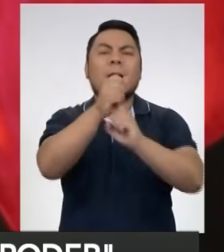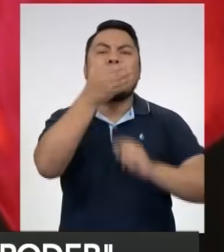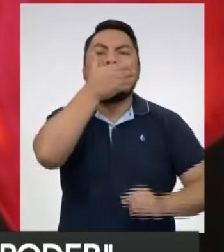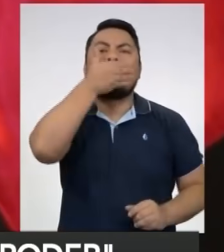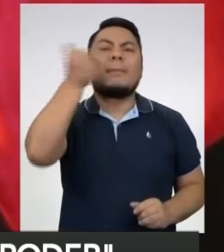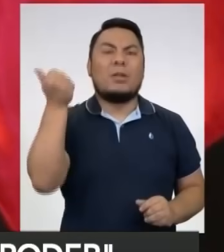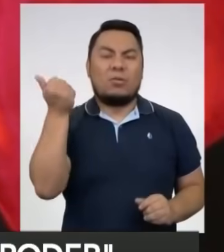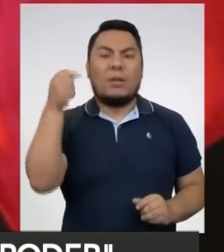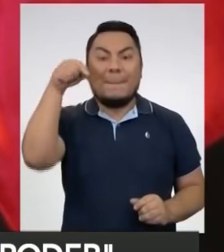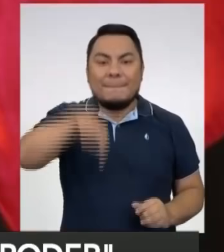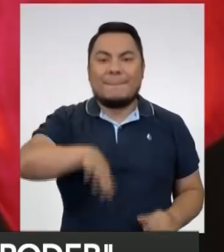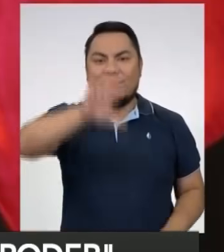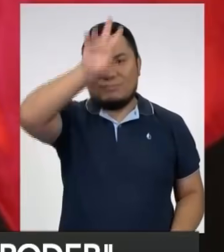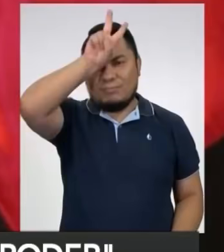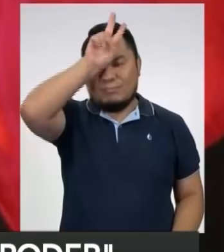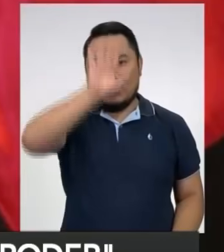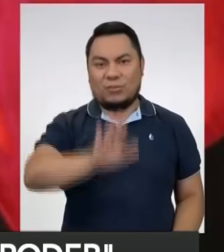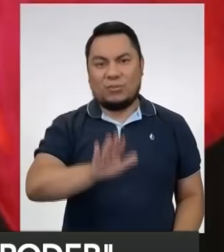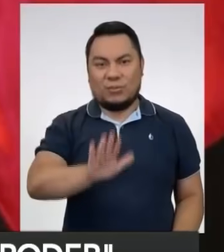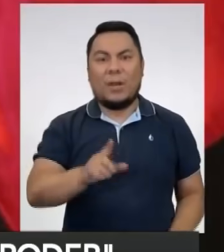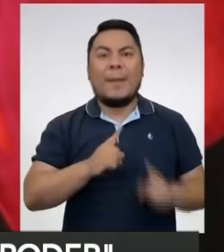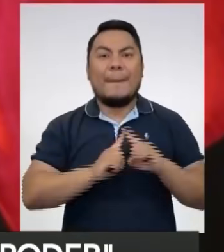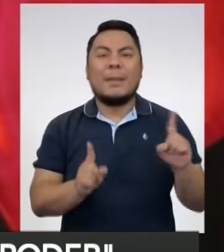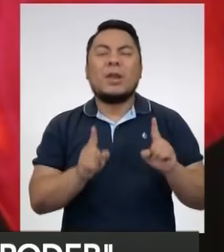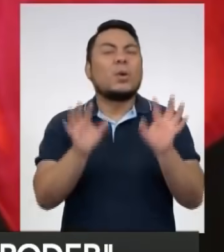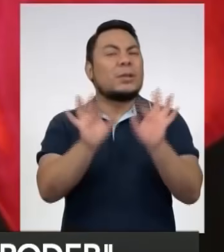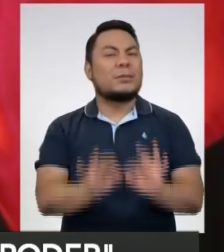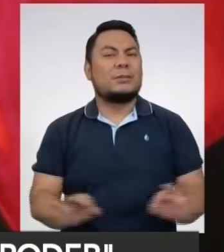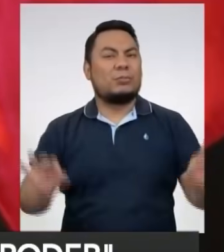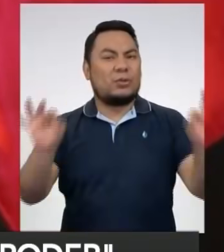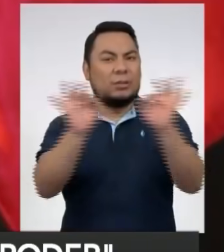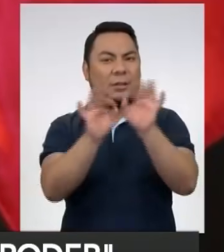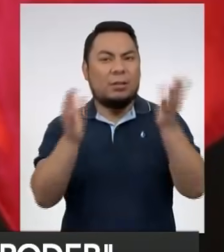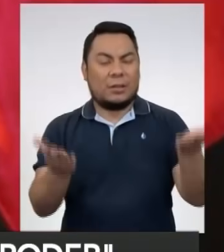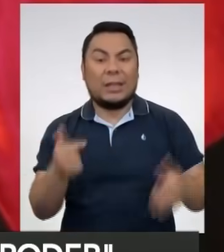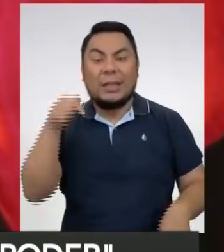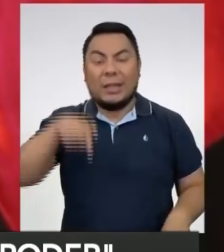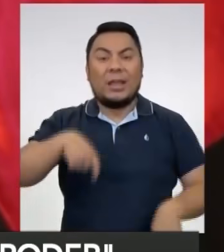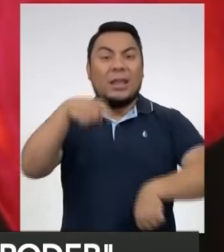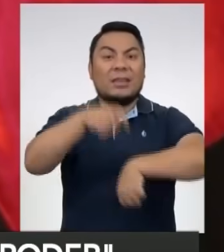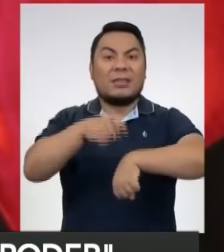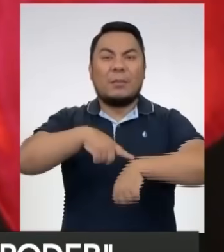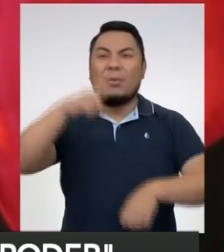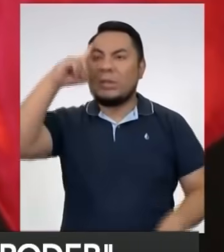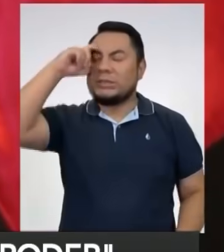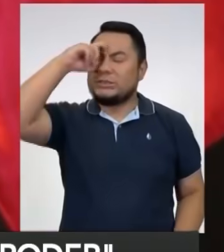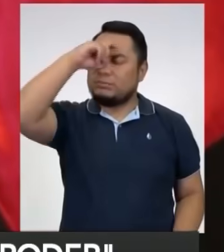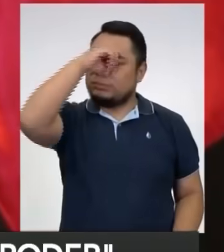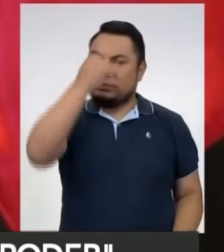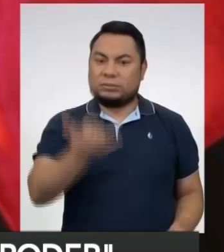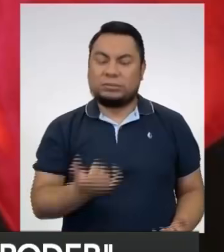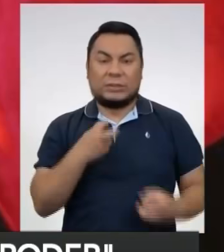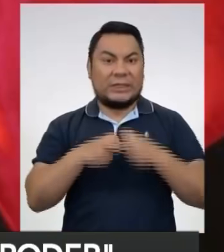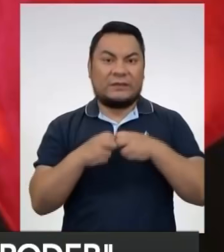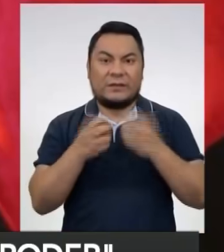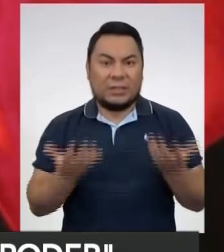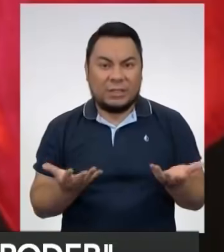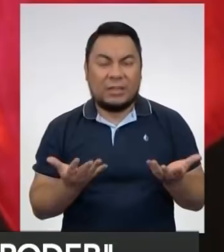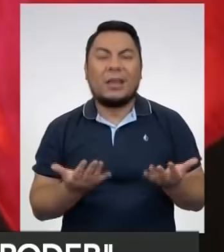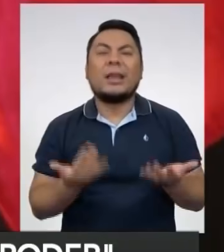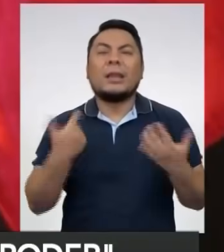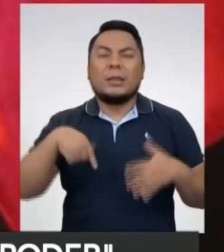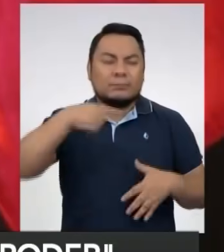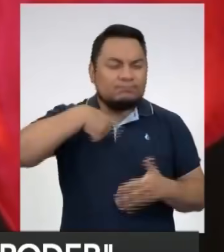mejor para el país. Pero lo que es importante, que en una época de crisis como la que estamos ahora, tenemos que